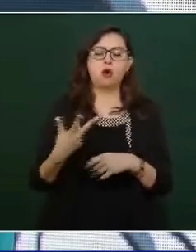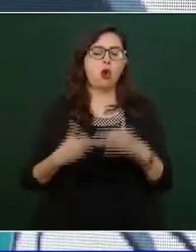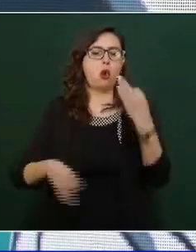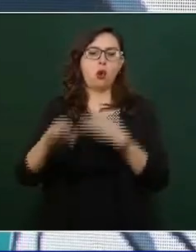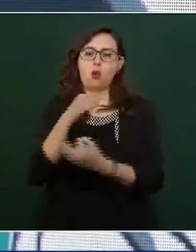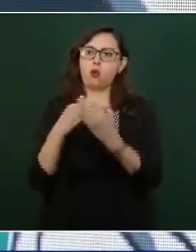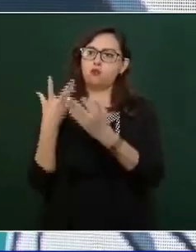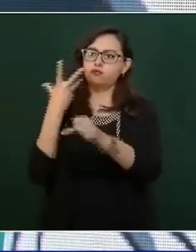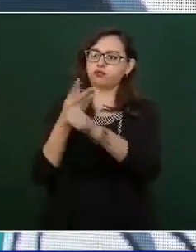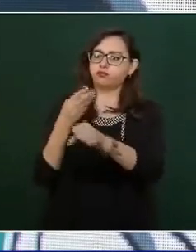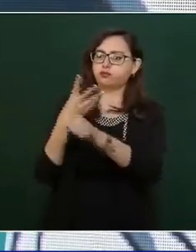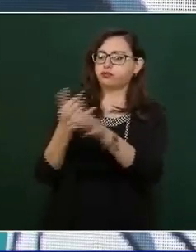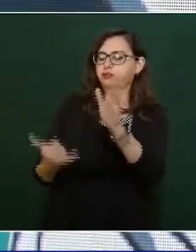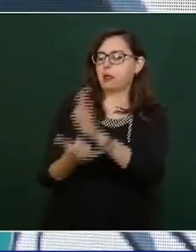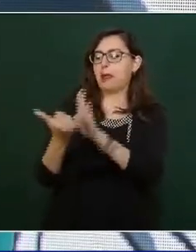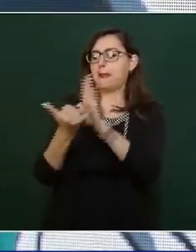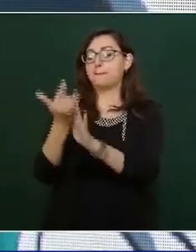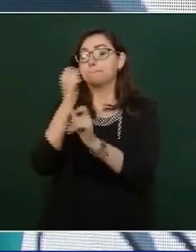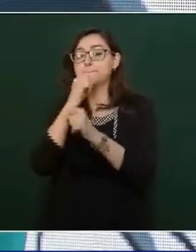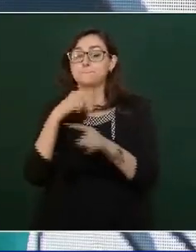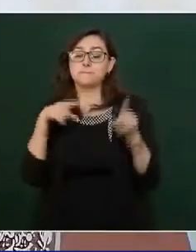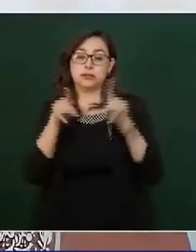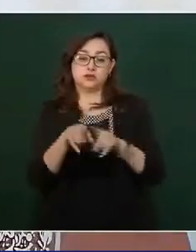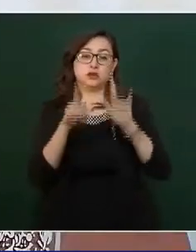ingreso directo de Circuito Interior